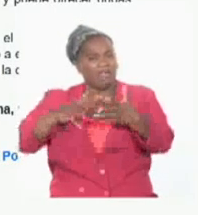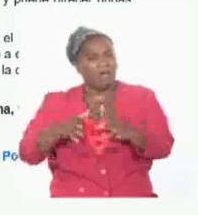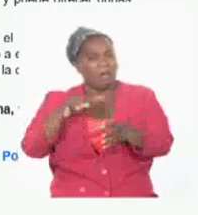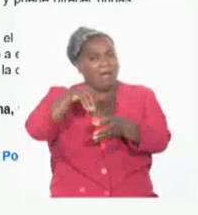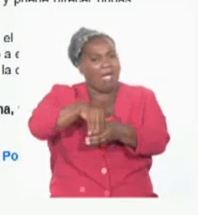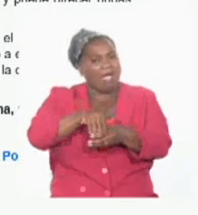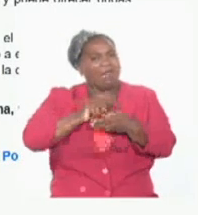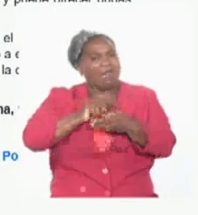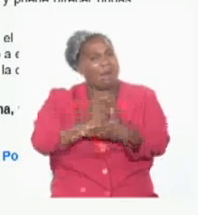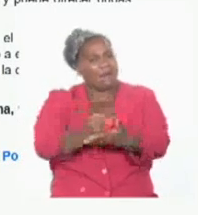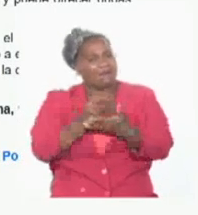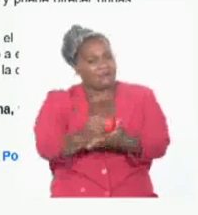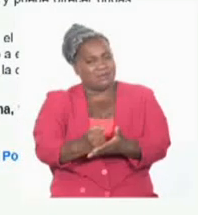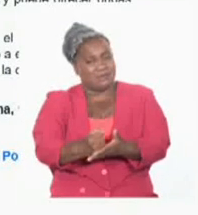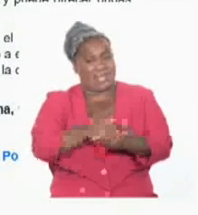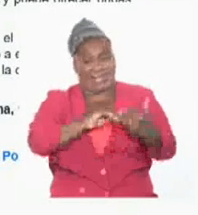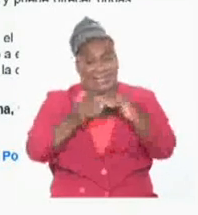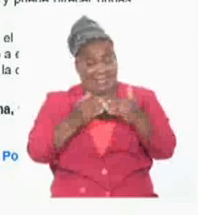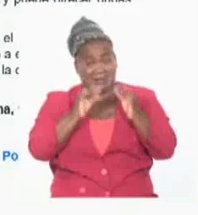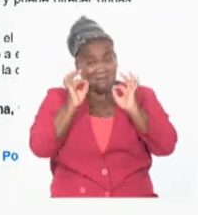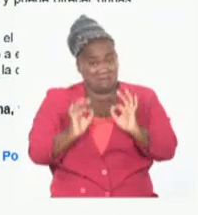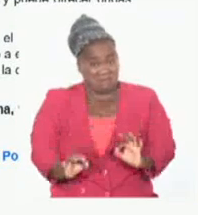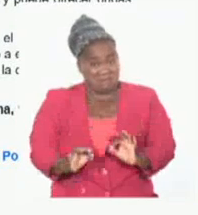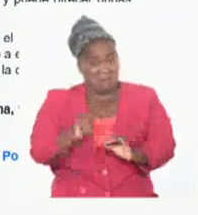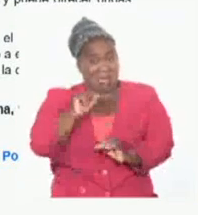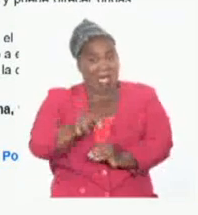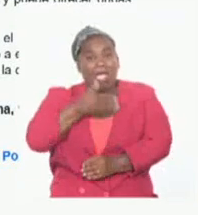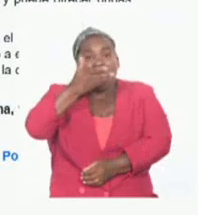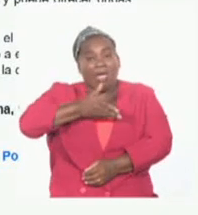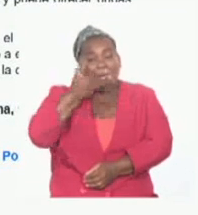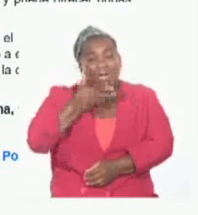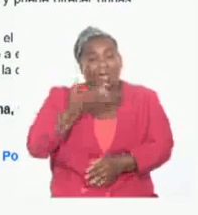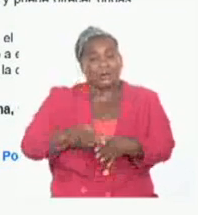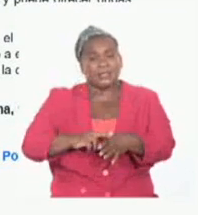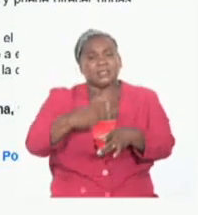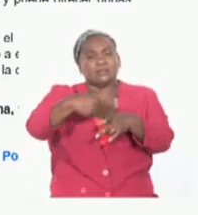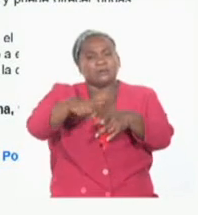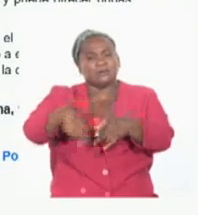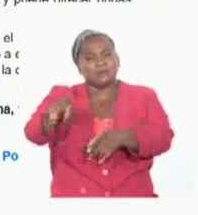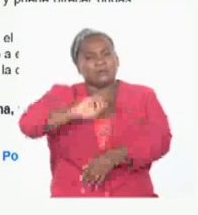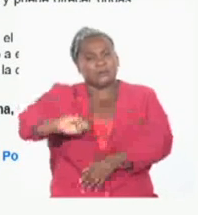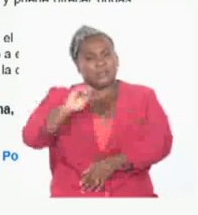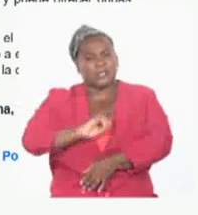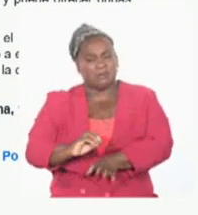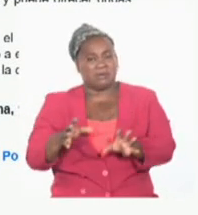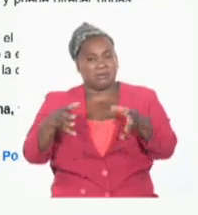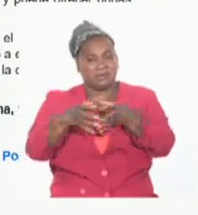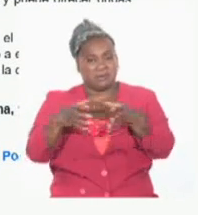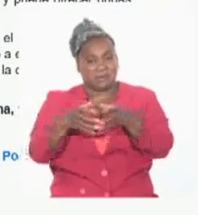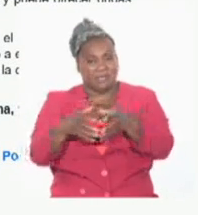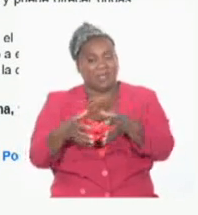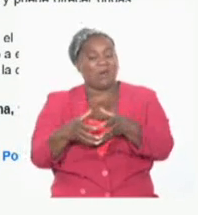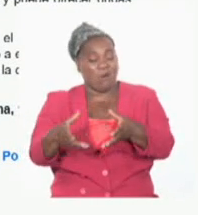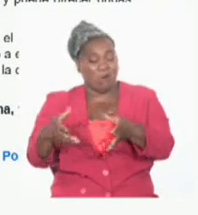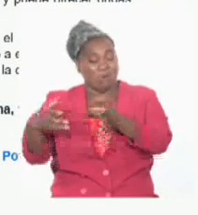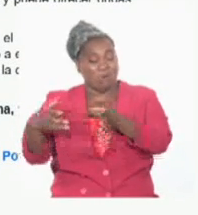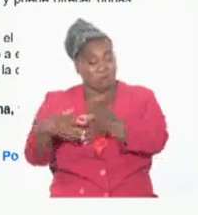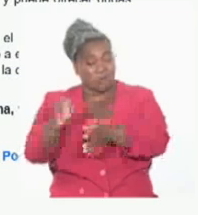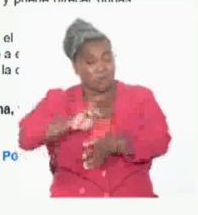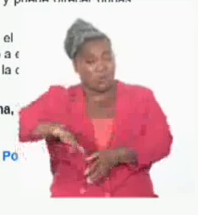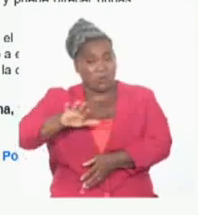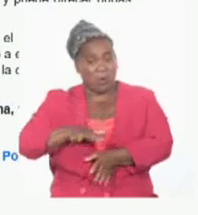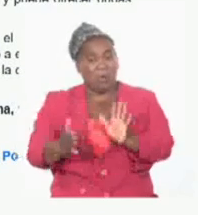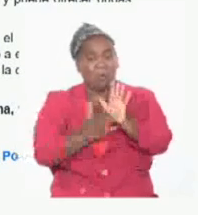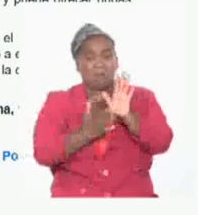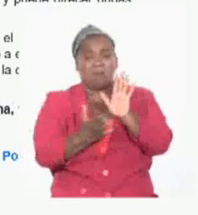cooperación. Ese debate, en el que expusieron altos representantes de otras instituciones como el Consejo y la Comisión Europea, mostró tanto la validez